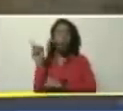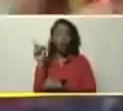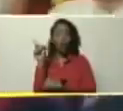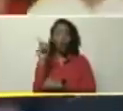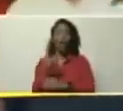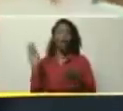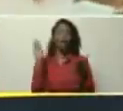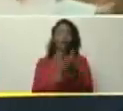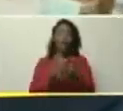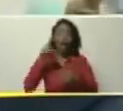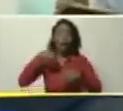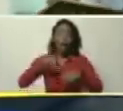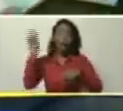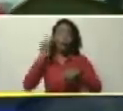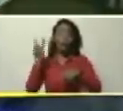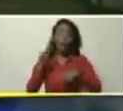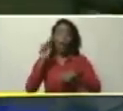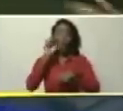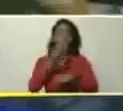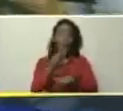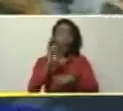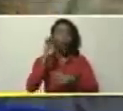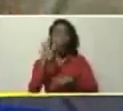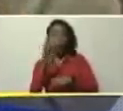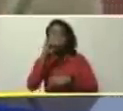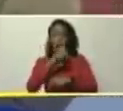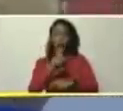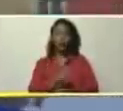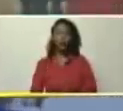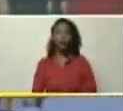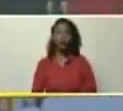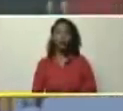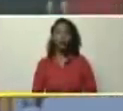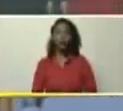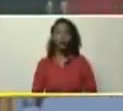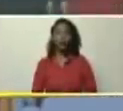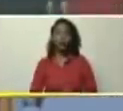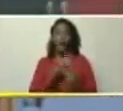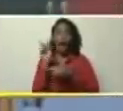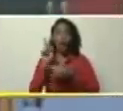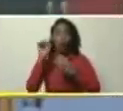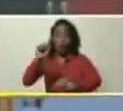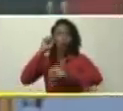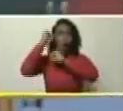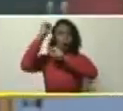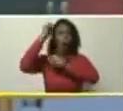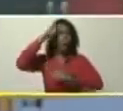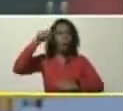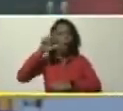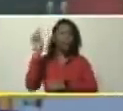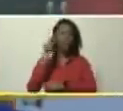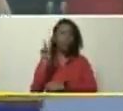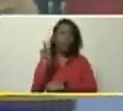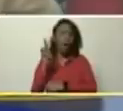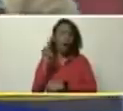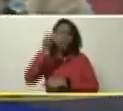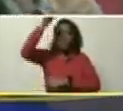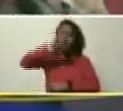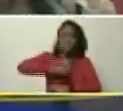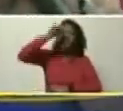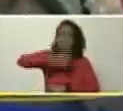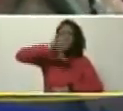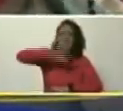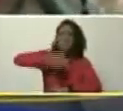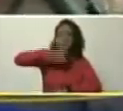la aplicaron a Venezuela en 3 y en 4 años. Ha sido heroico el pueblo venezolano en resistir